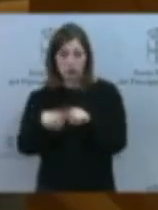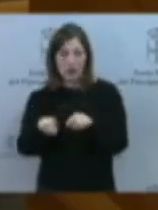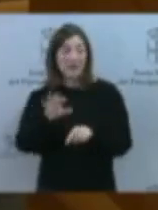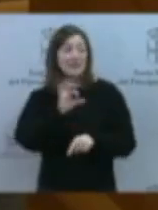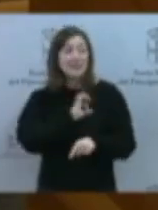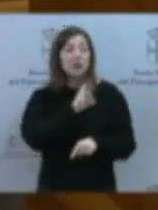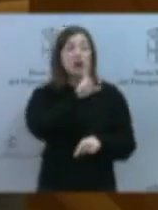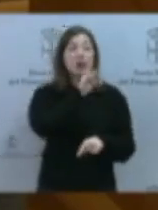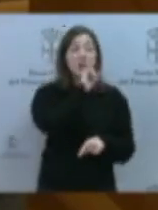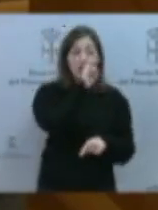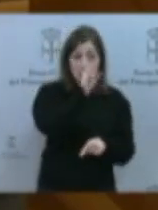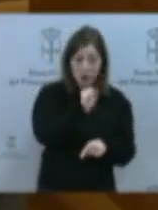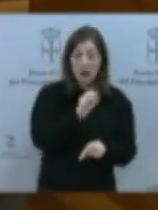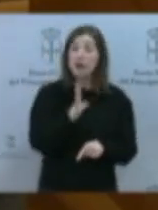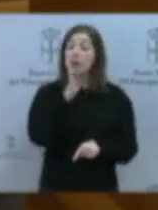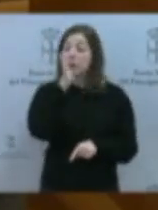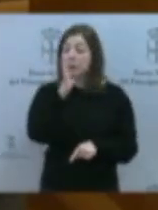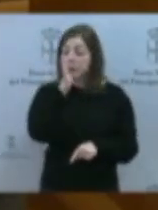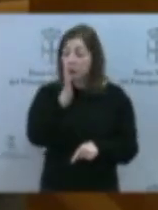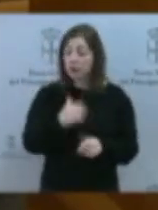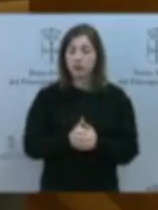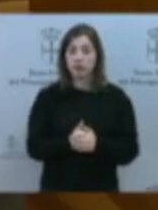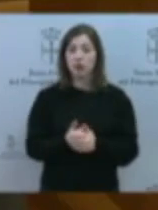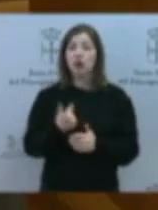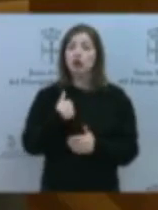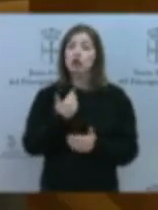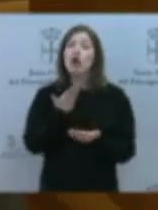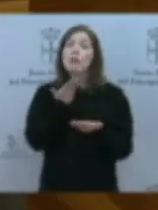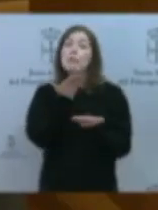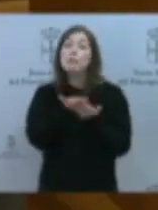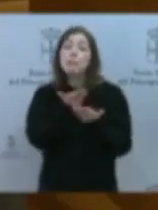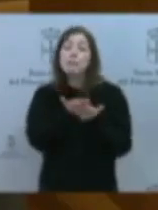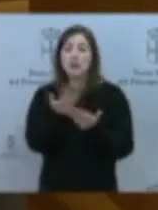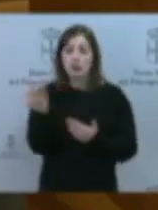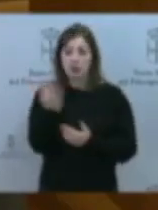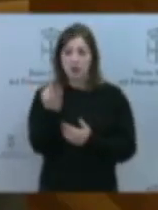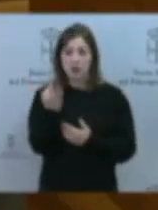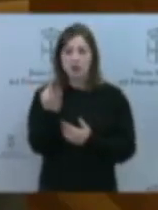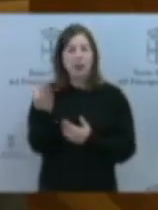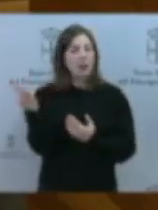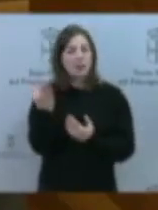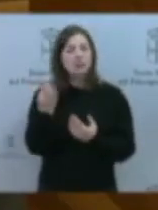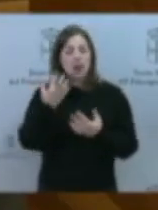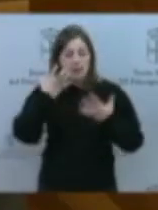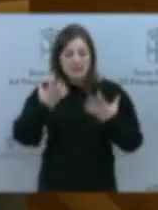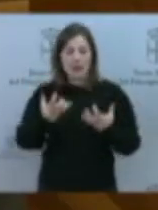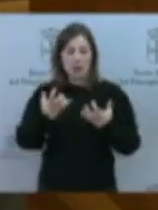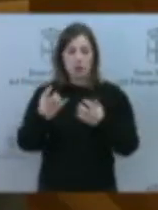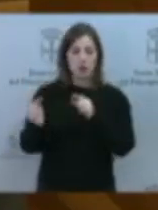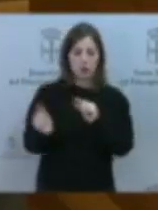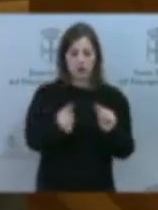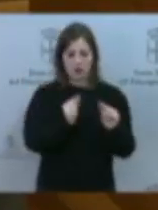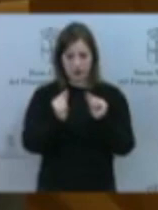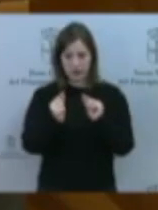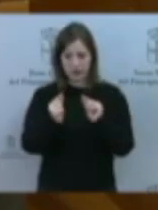yo lo que le pido en este sentido es que aterricemos el debate. Segundo lugar, ¿cómo valoro que dos